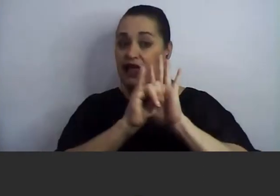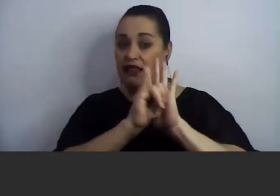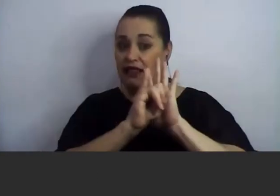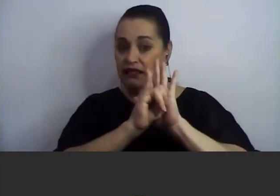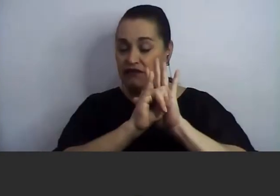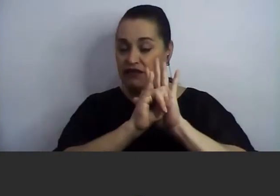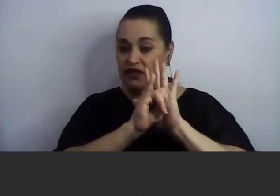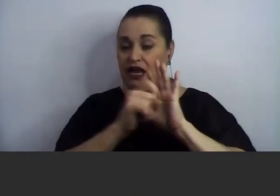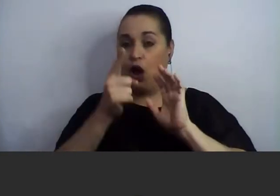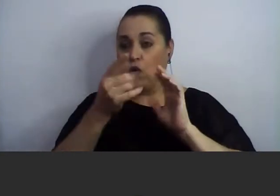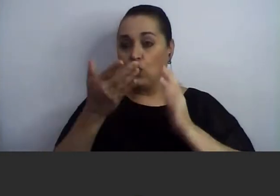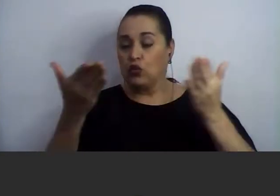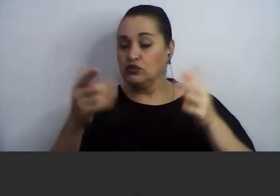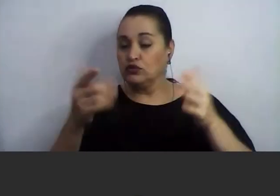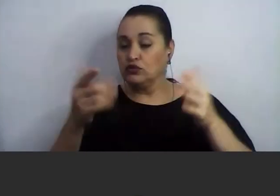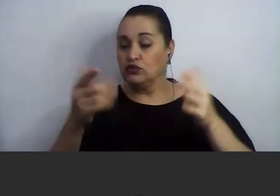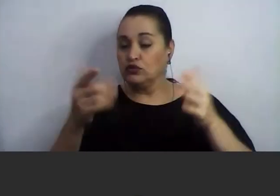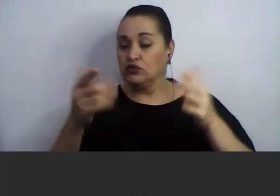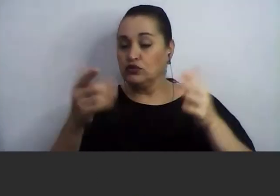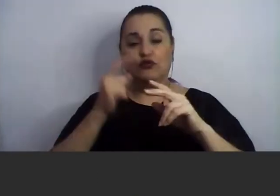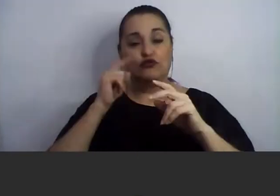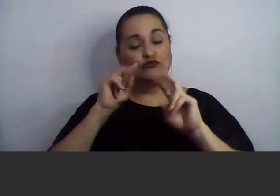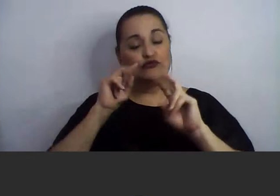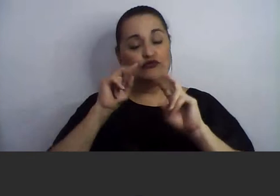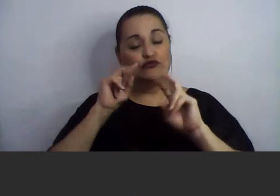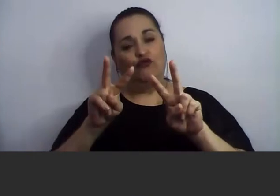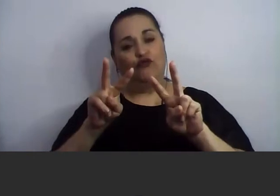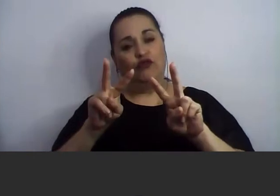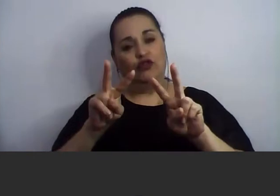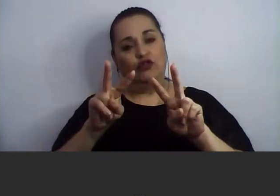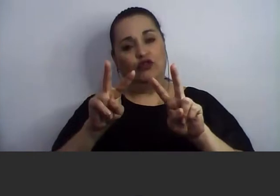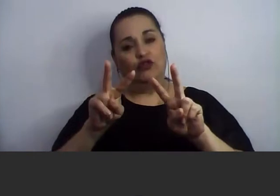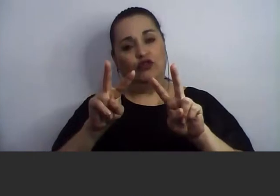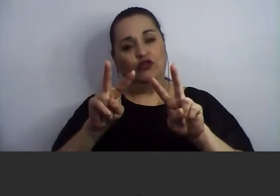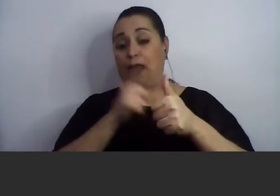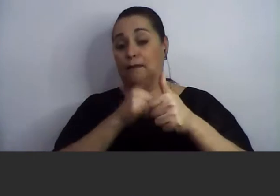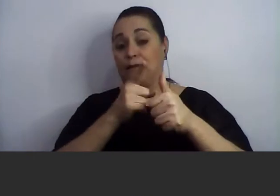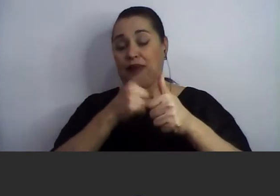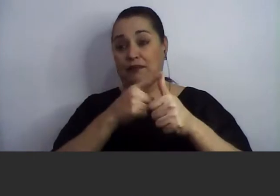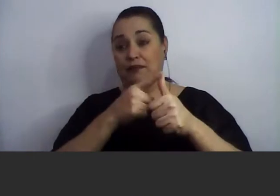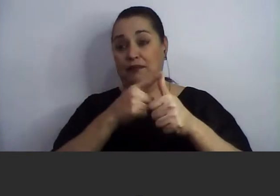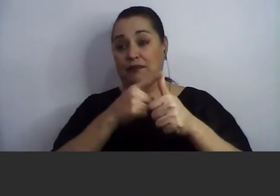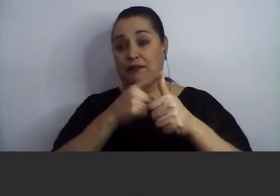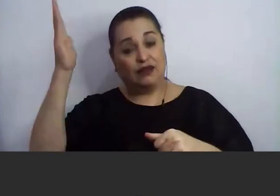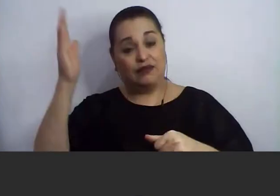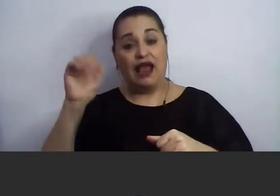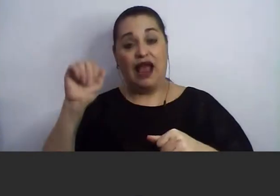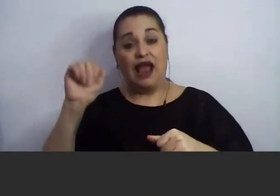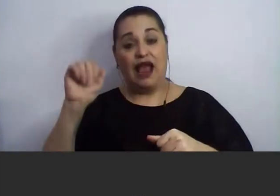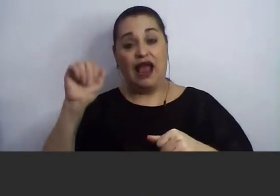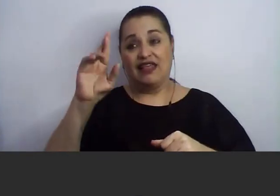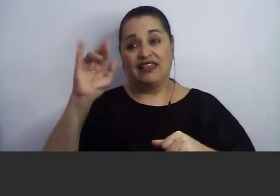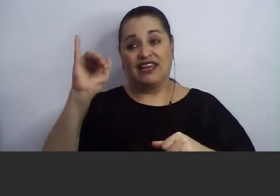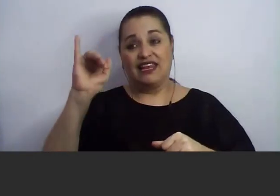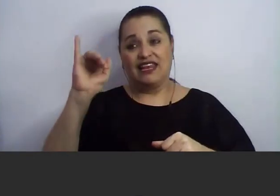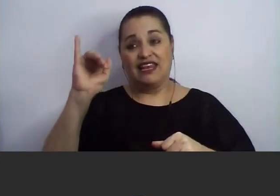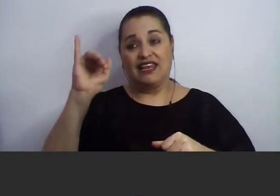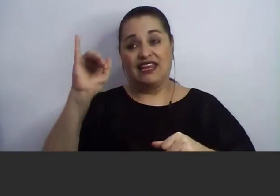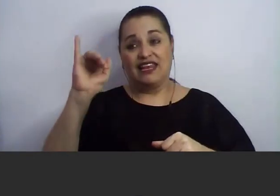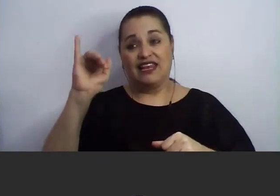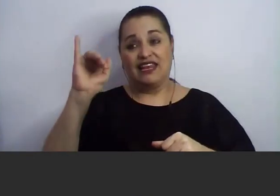uno de los principios rectores que en la primera intervención de don Adrián nos puntualizaba,